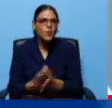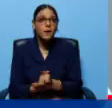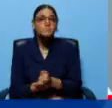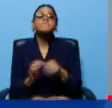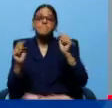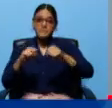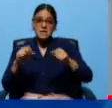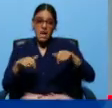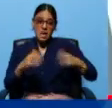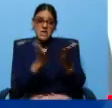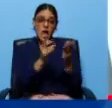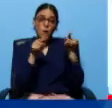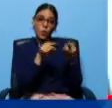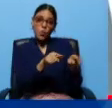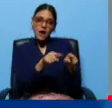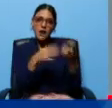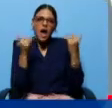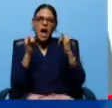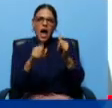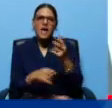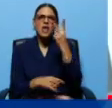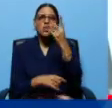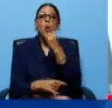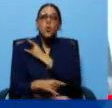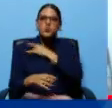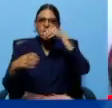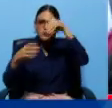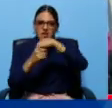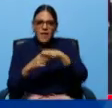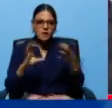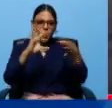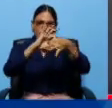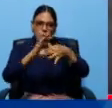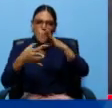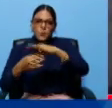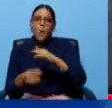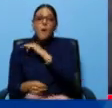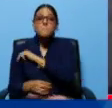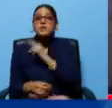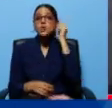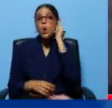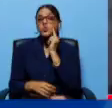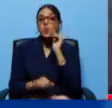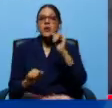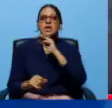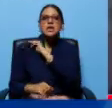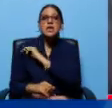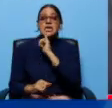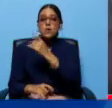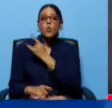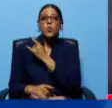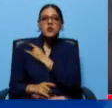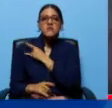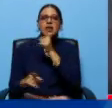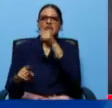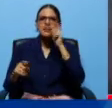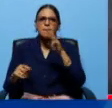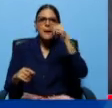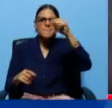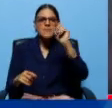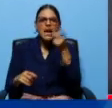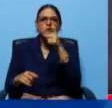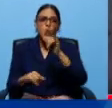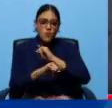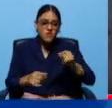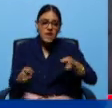la escuela tiene dos universidades, es decir, la Misión Sucre y la Universidad del Magisterio. Ustedes salen de